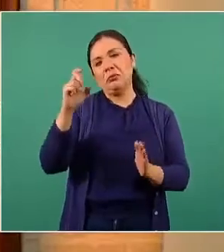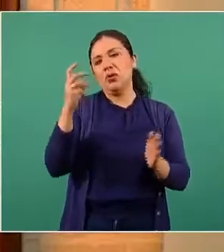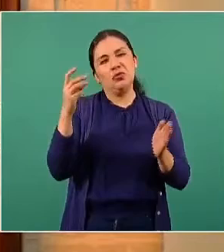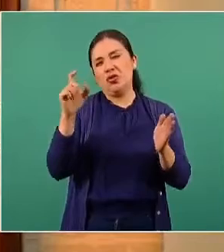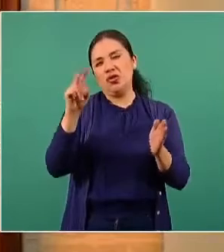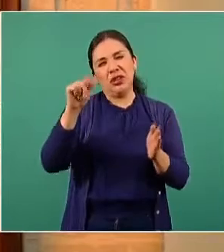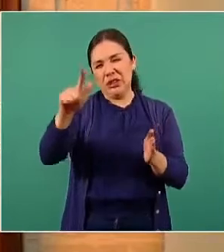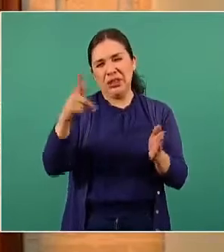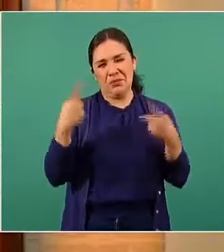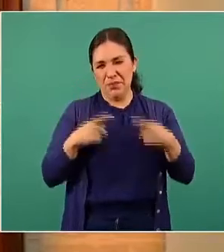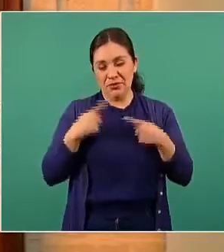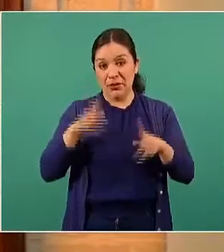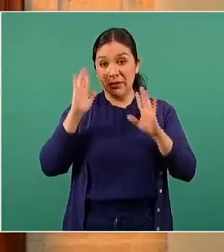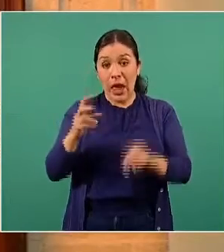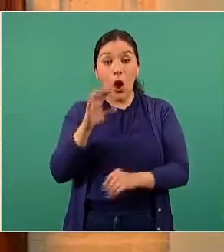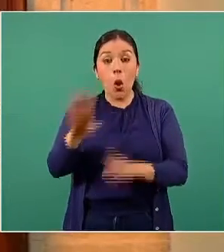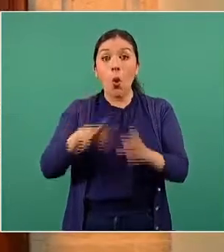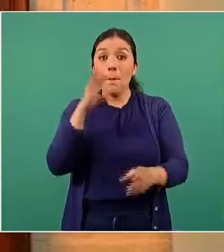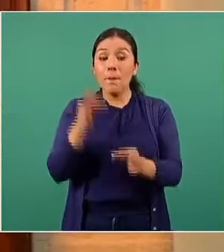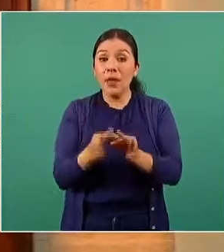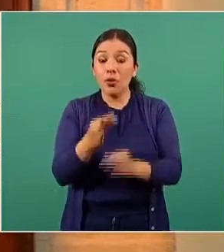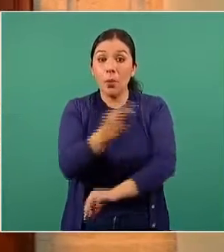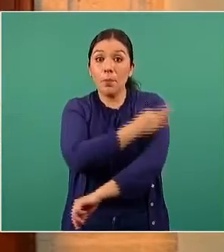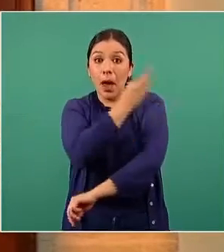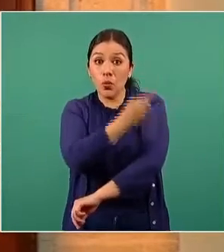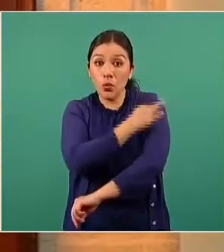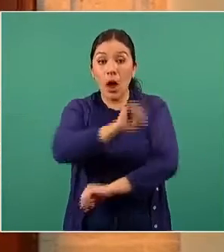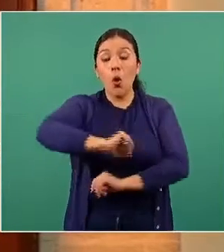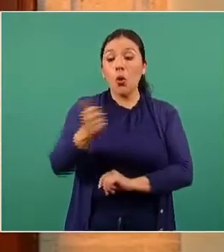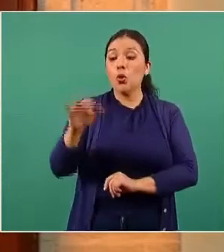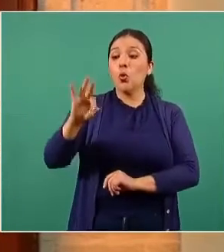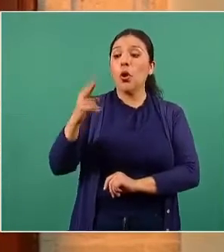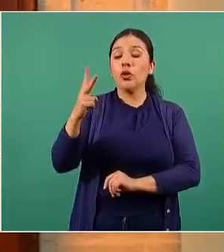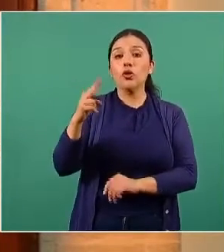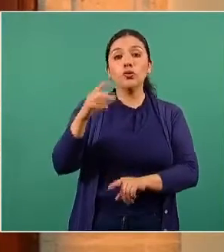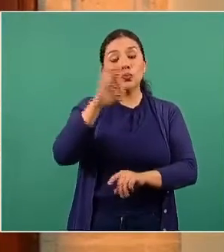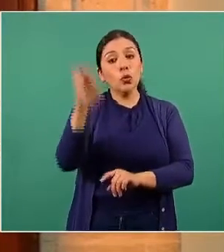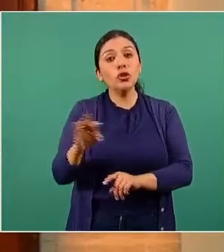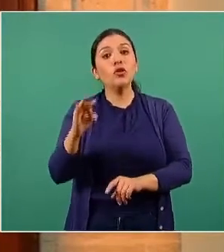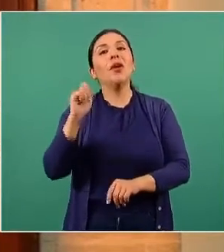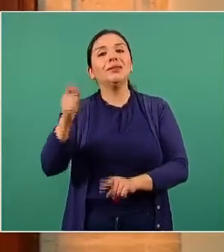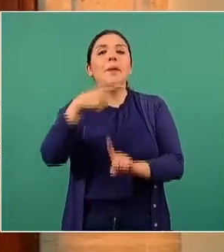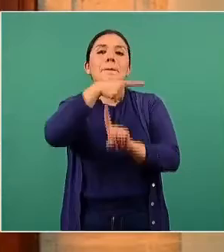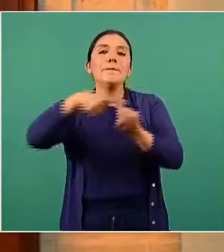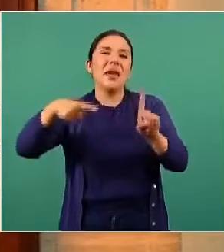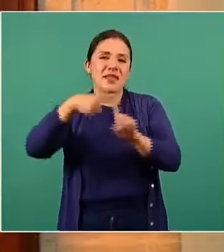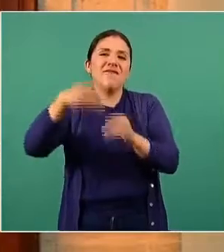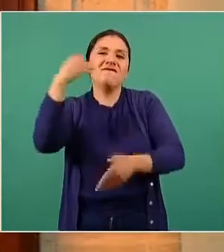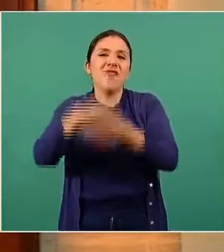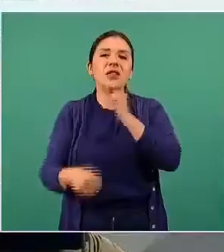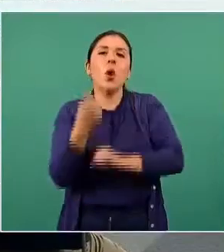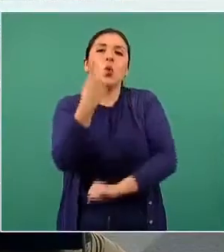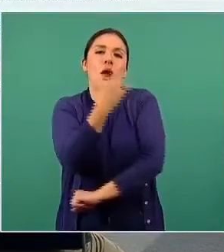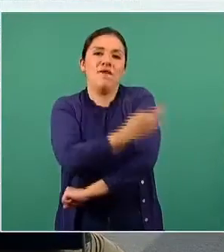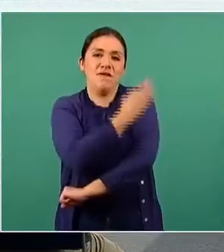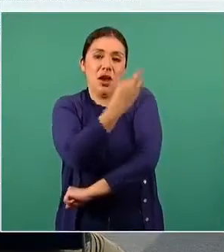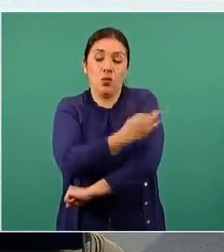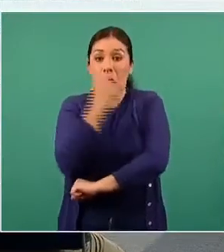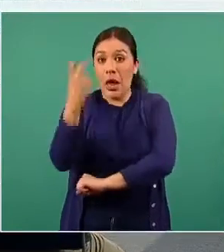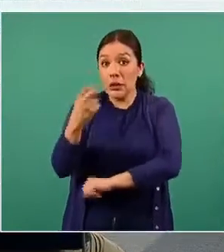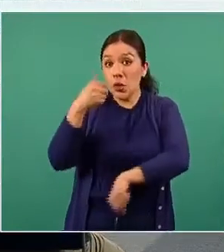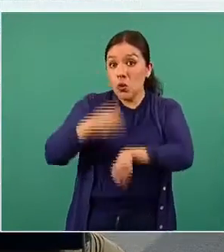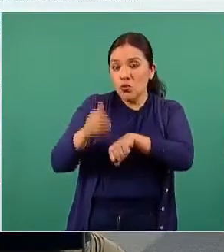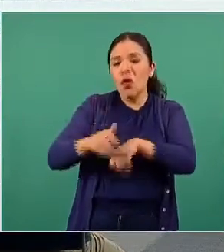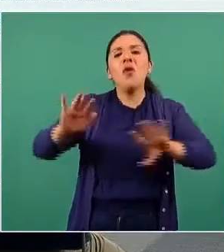23.200.887 que ya tienen este esquema completo y un 42% con un medio esquema. Y estos números obviamente también van a